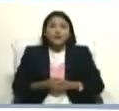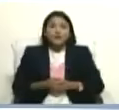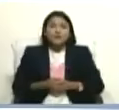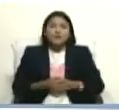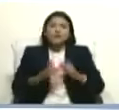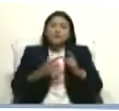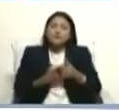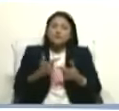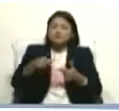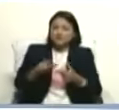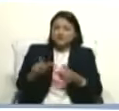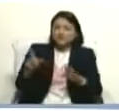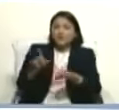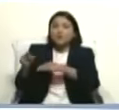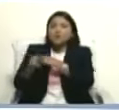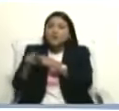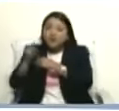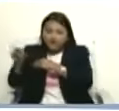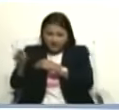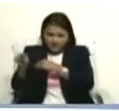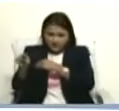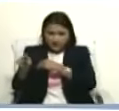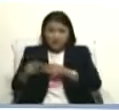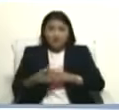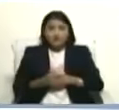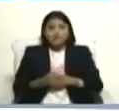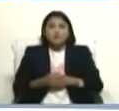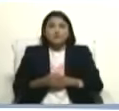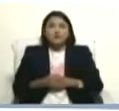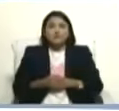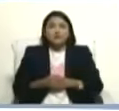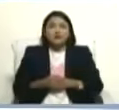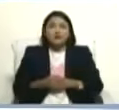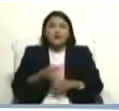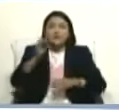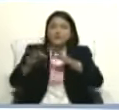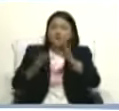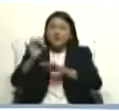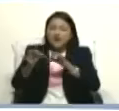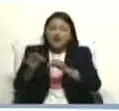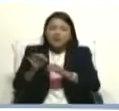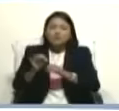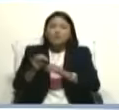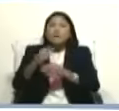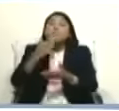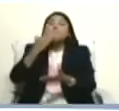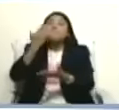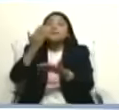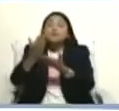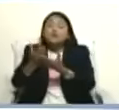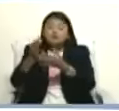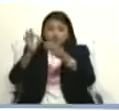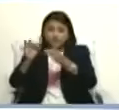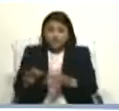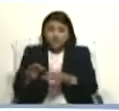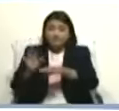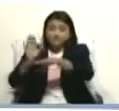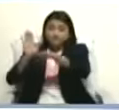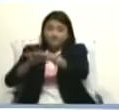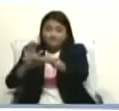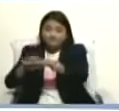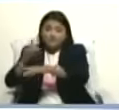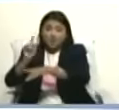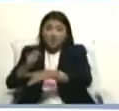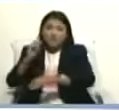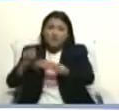la República Cooperativa de Guyana expresamente había solicitado que no se realizara el